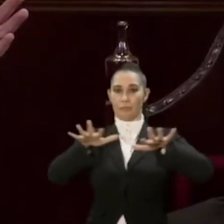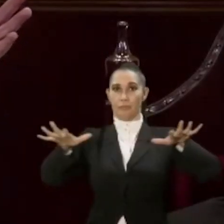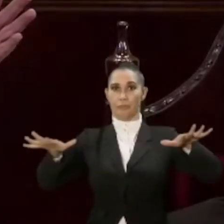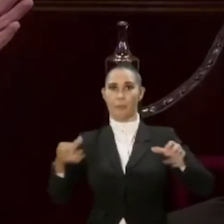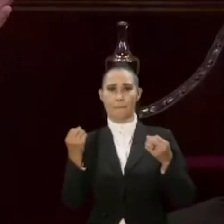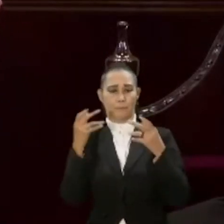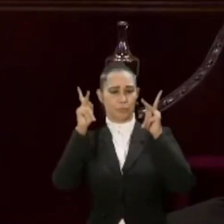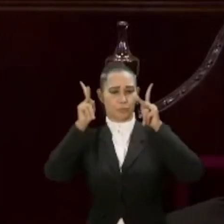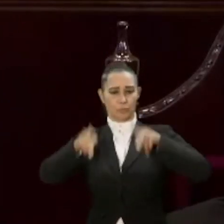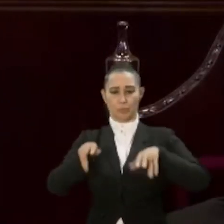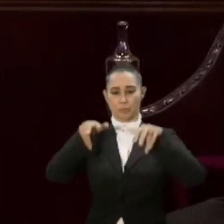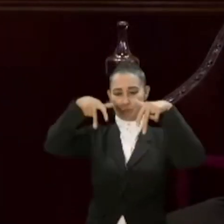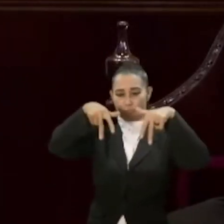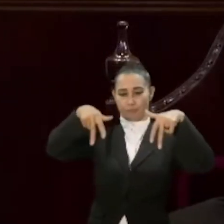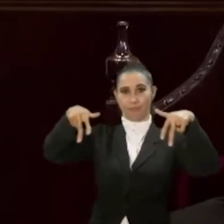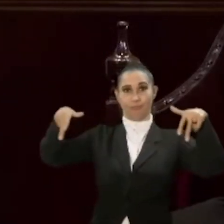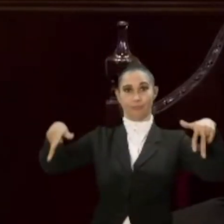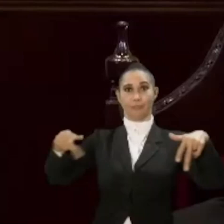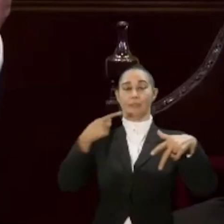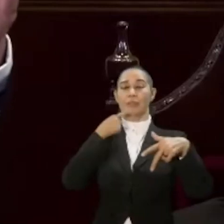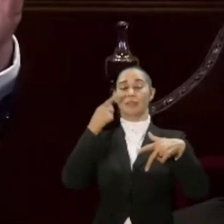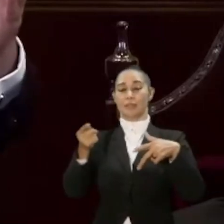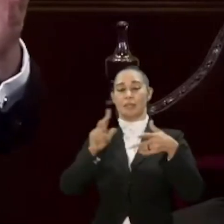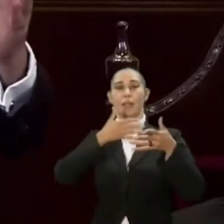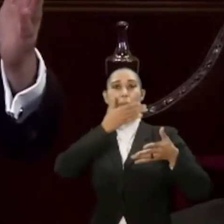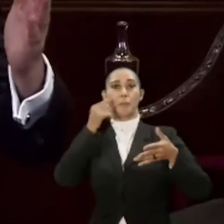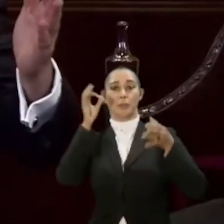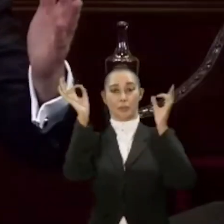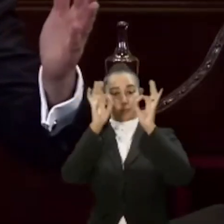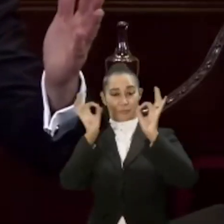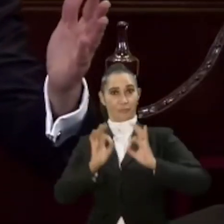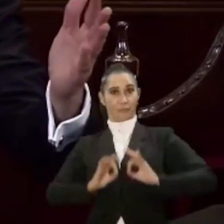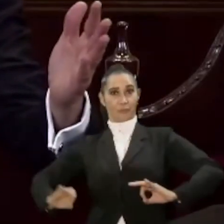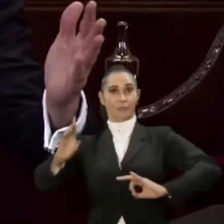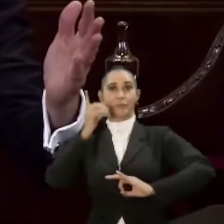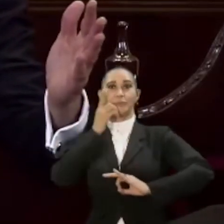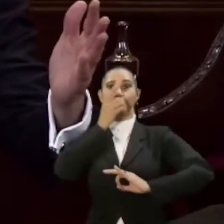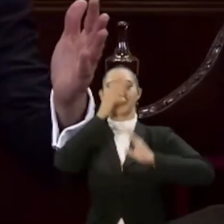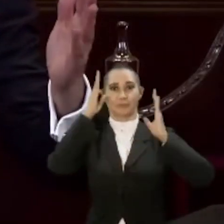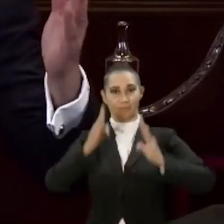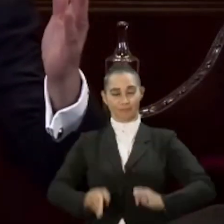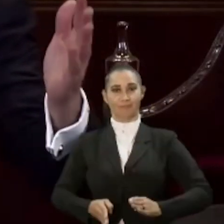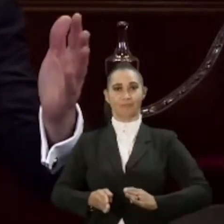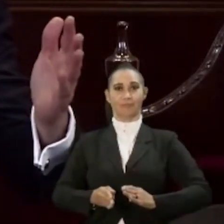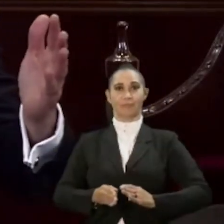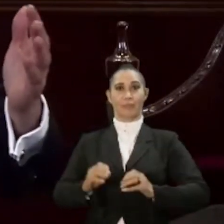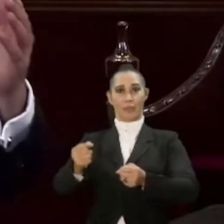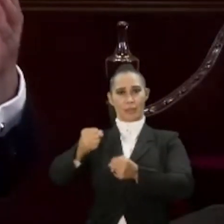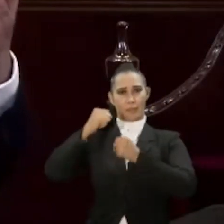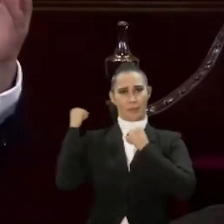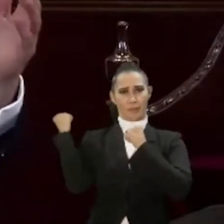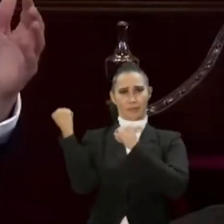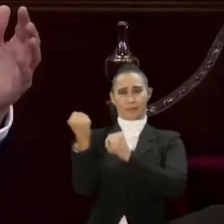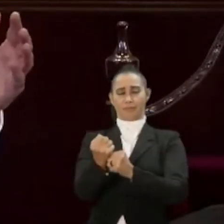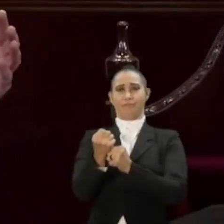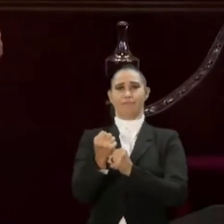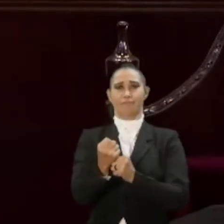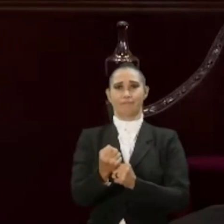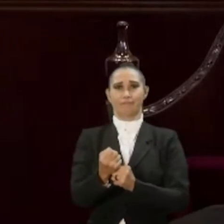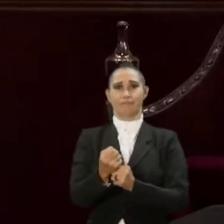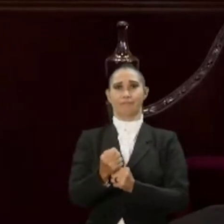centenar de personas que definen las mejores cualidades de la dominicanidad: audaces,